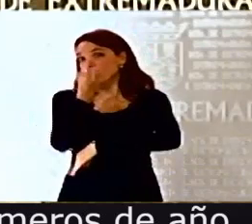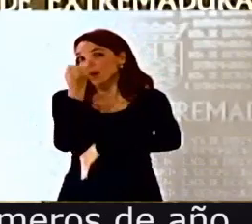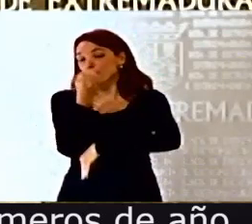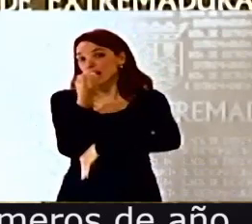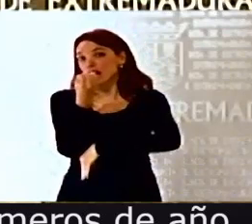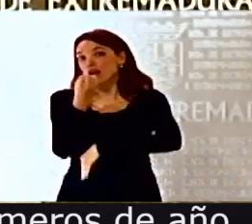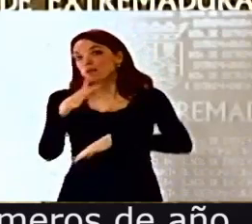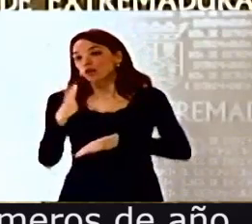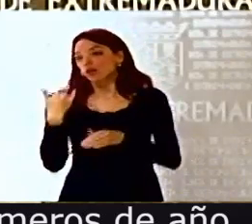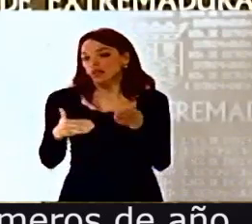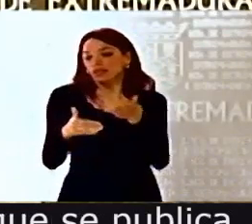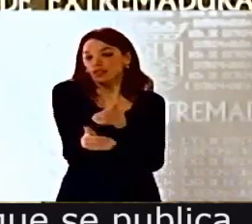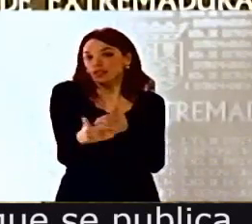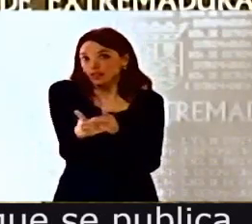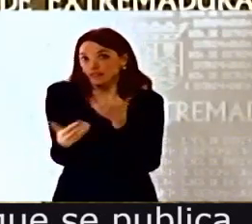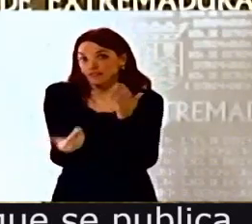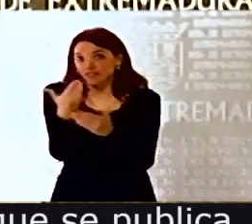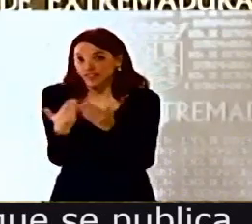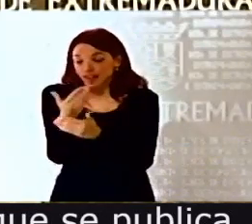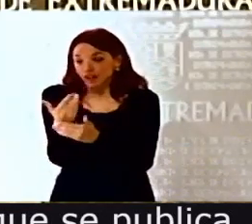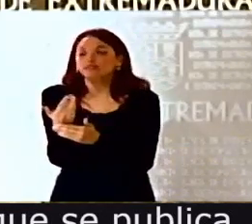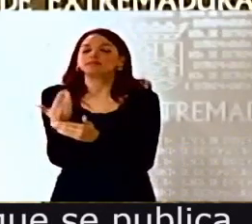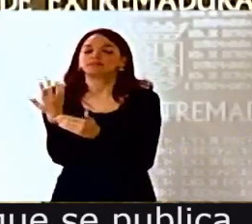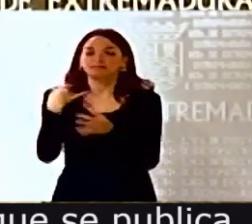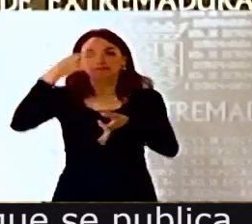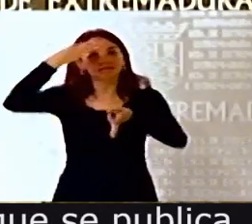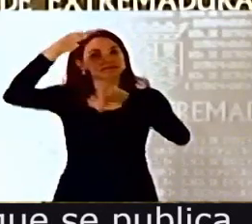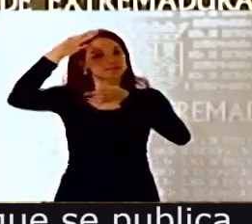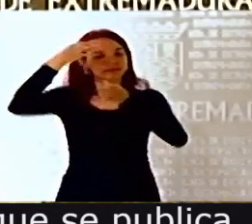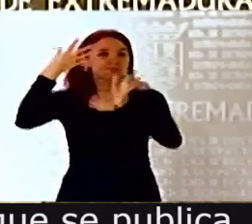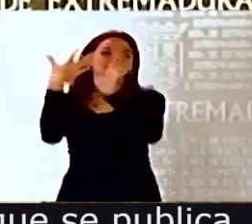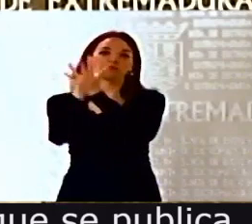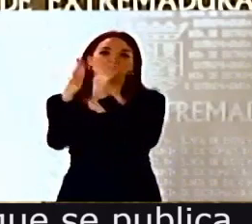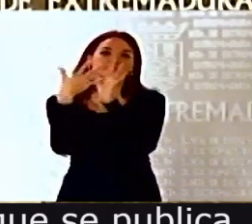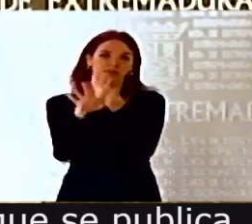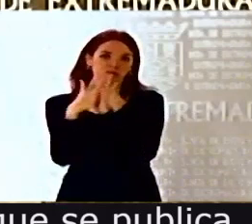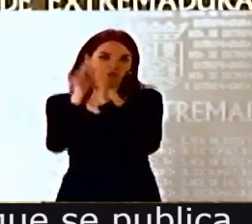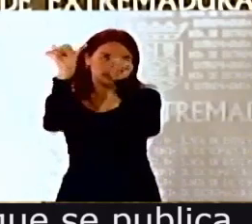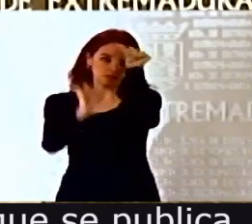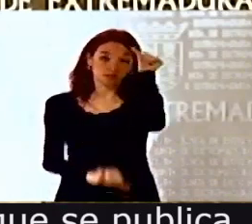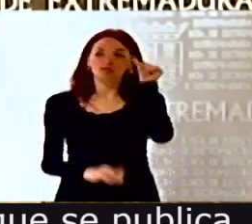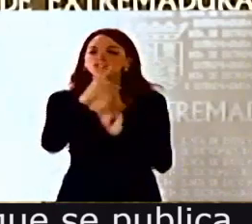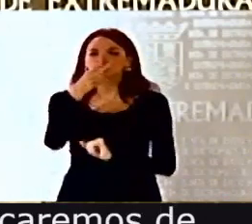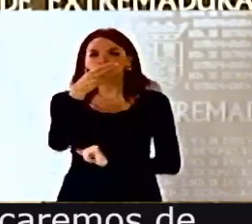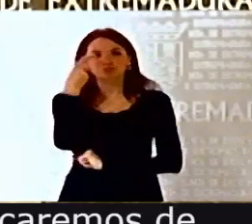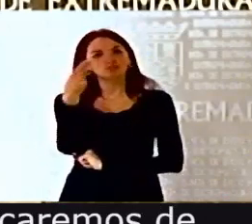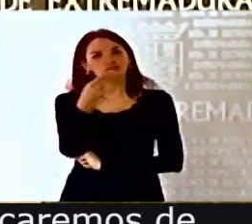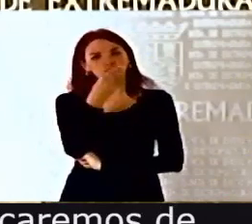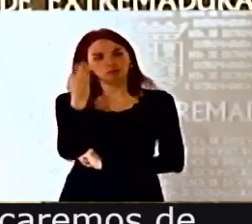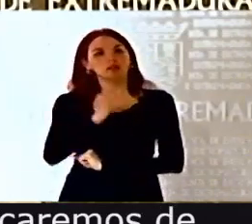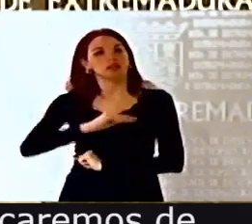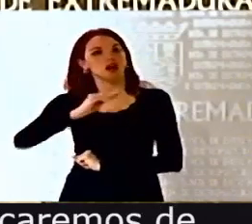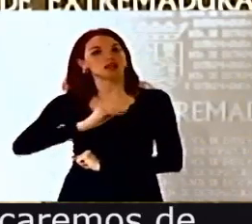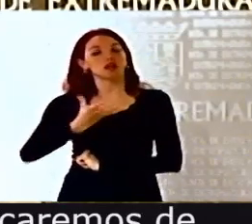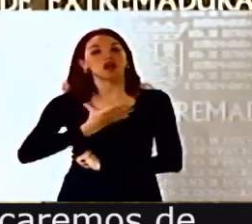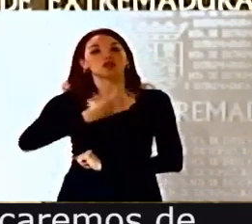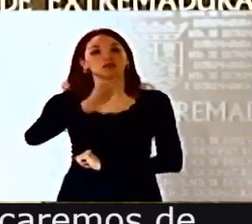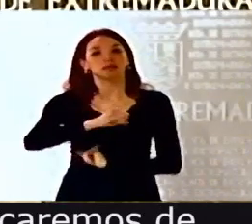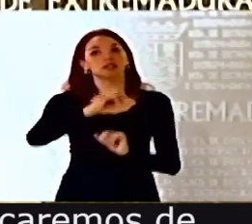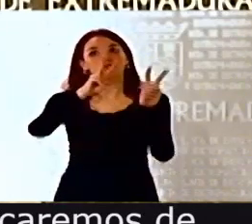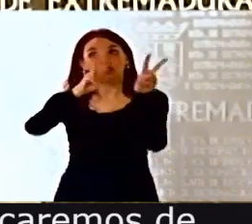días, como ya le digo, explicaremos de manera muy pormenorizada porque hay un gran interés de los ayuntamientos por esta cuestión, cosa